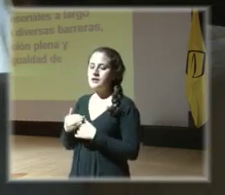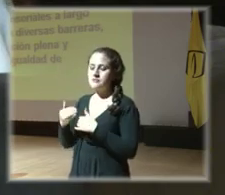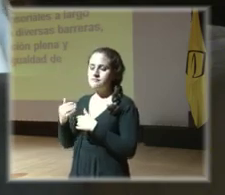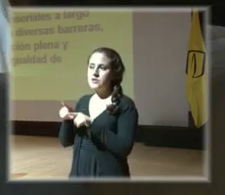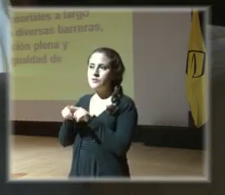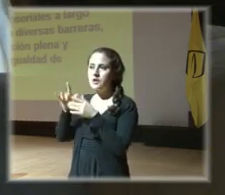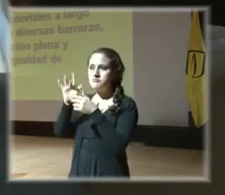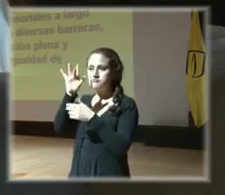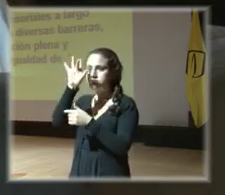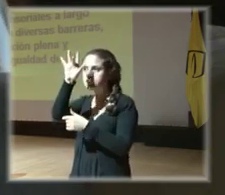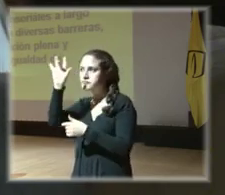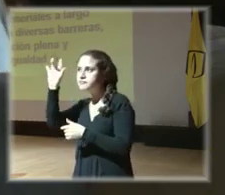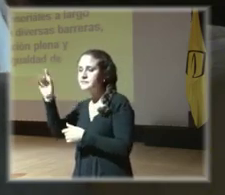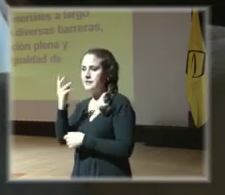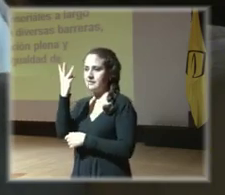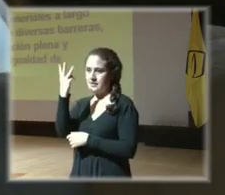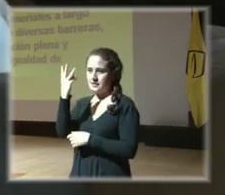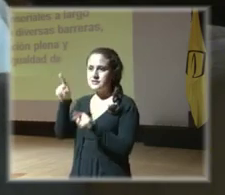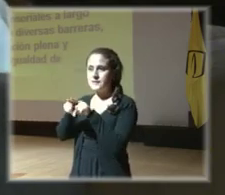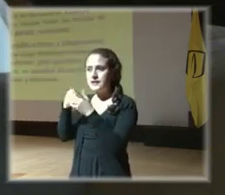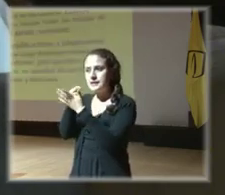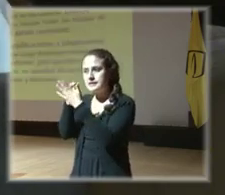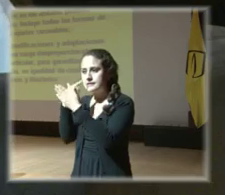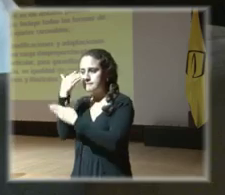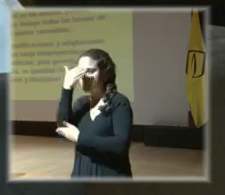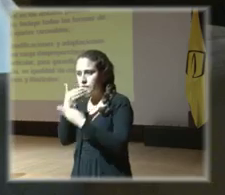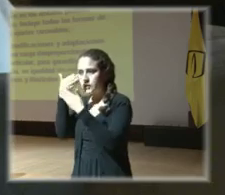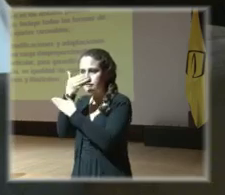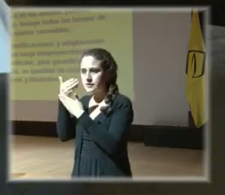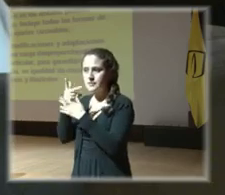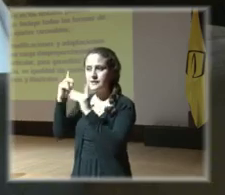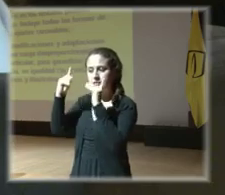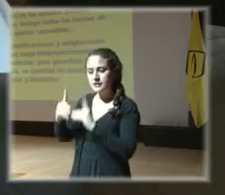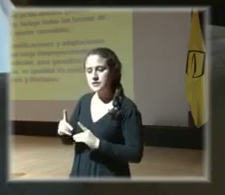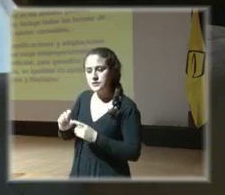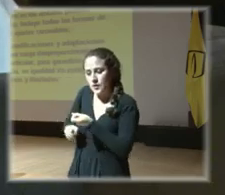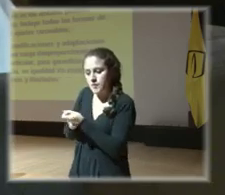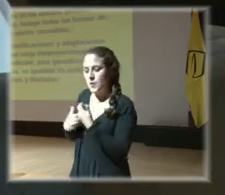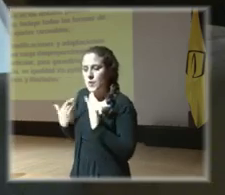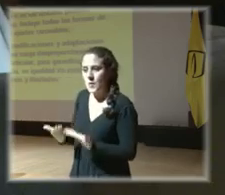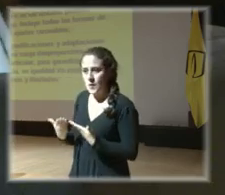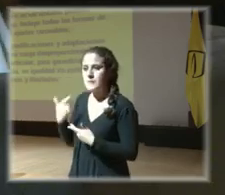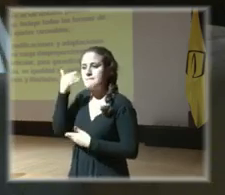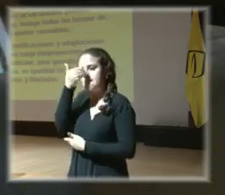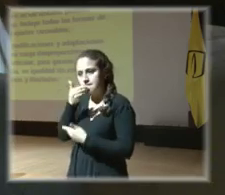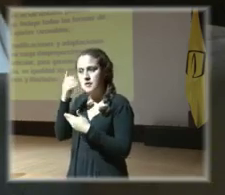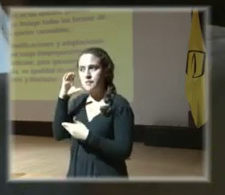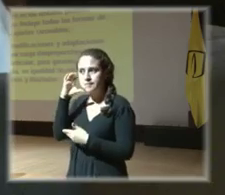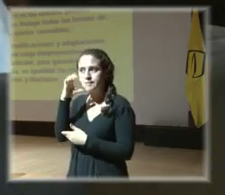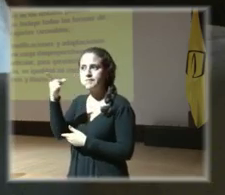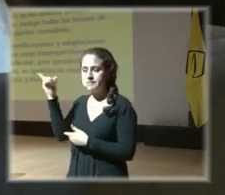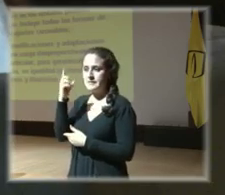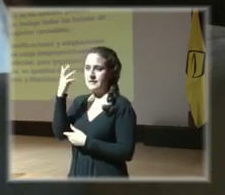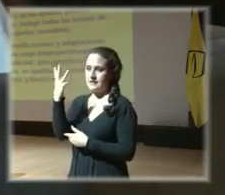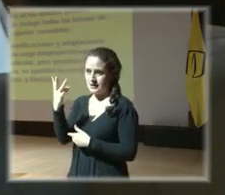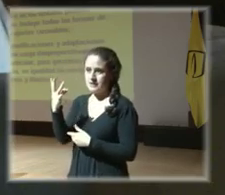estamos queriendo pilotear esa toma de decisiones con apoyo para tener las respuestas,